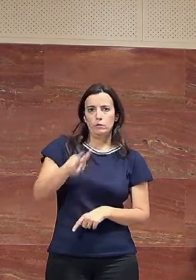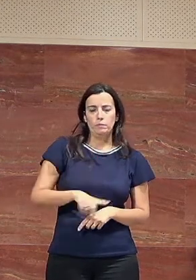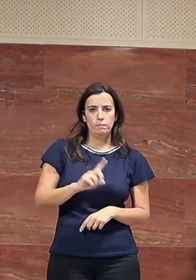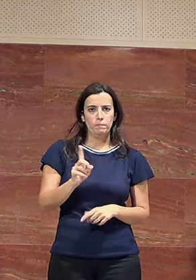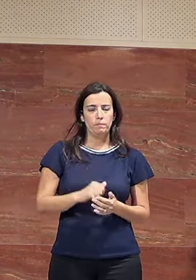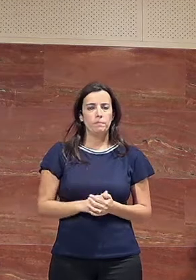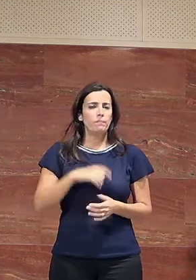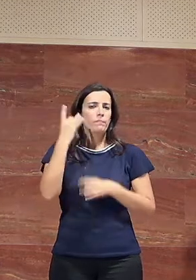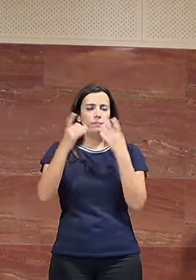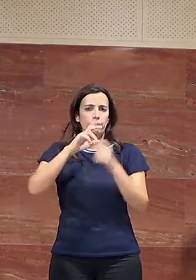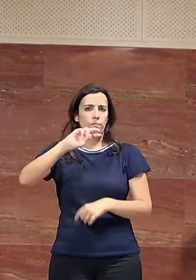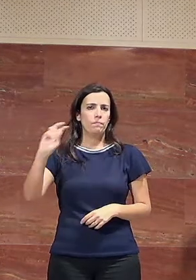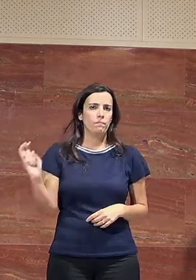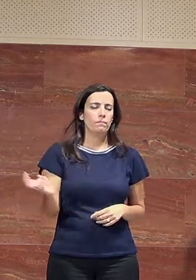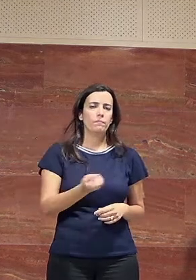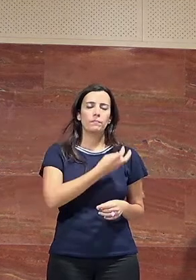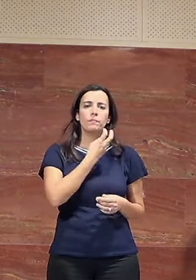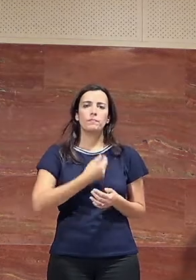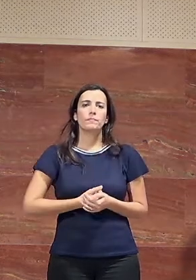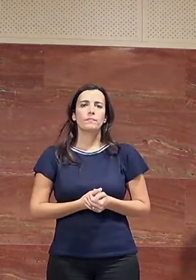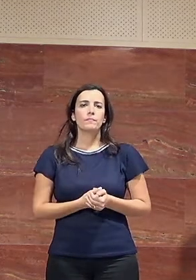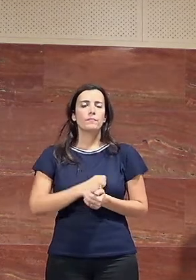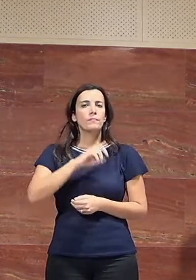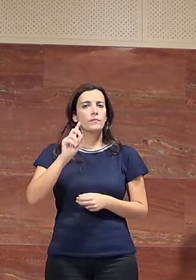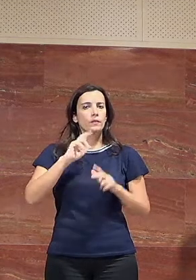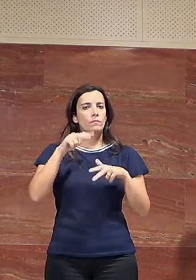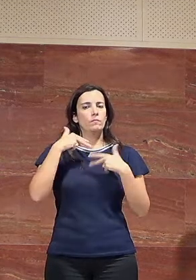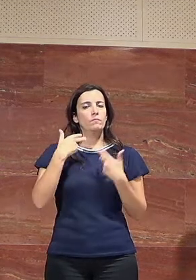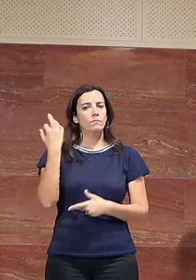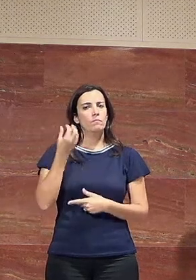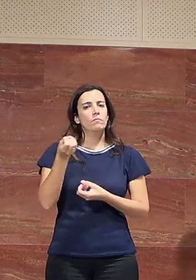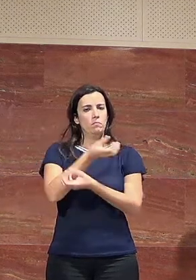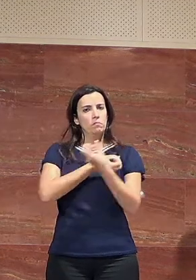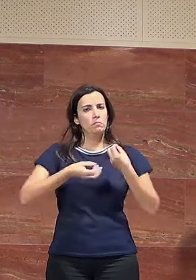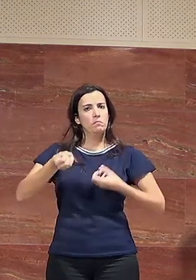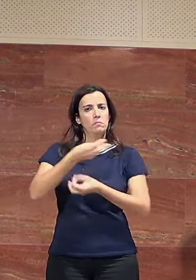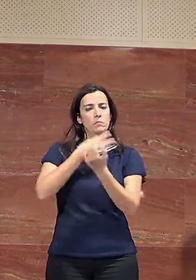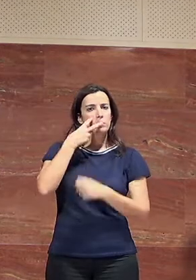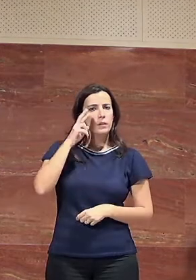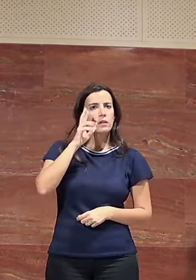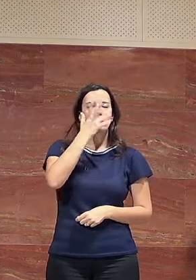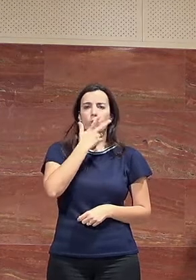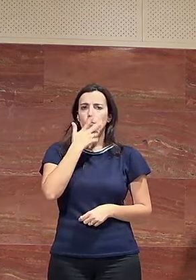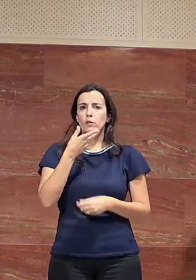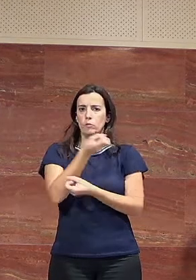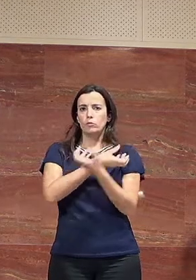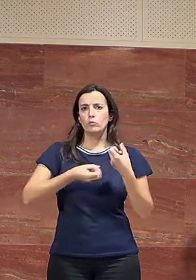Todas esas actividades, además, permiten un intercambio muy interesante de experiencias y de conocimiento.